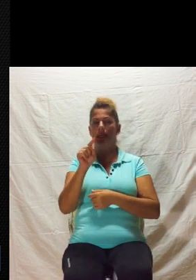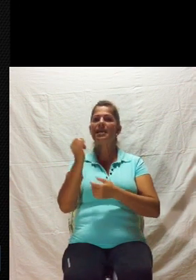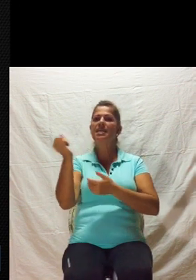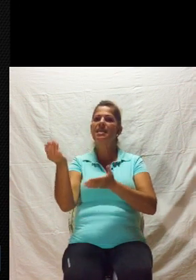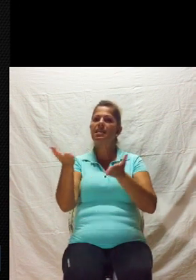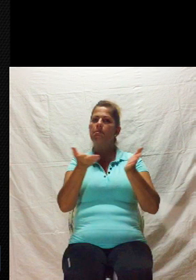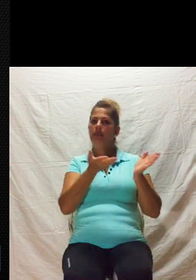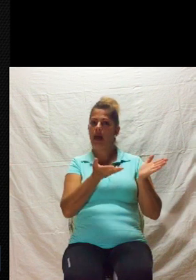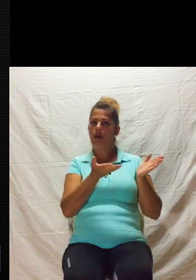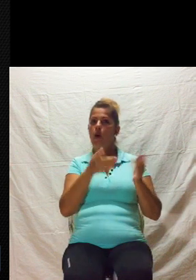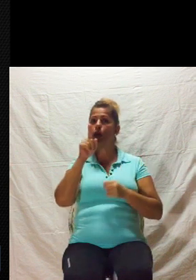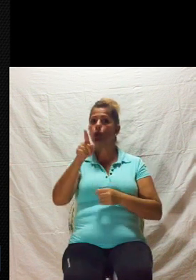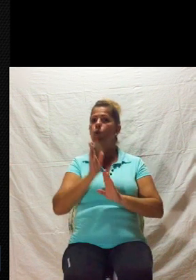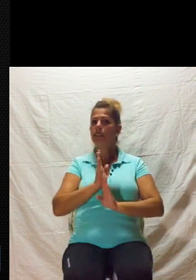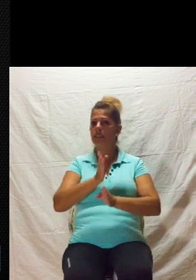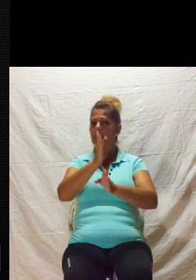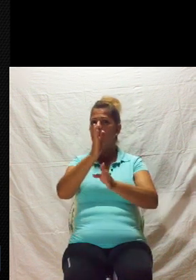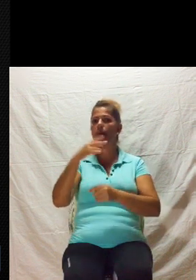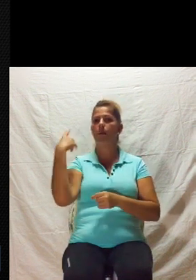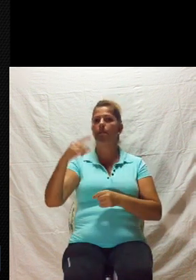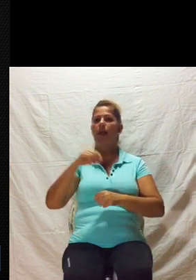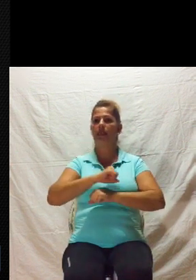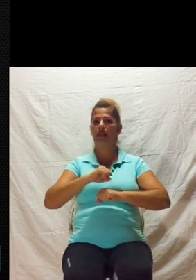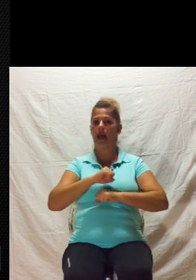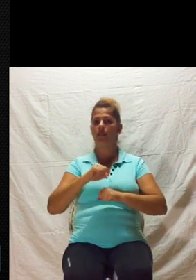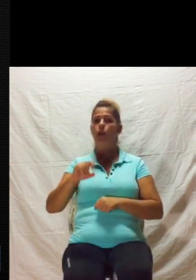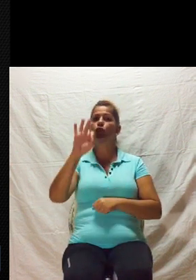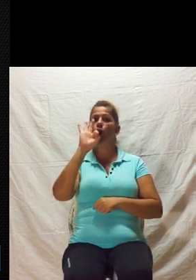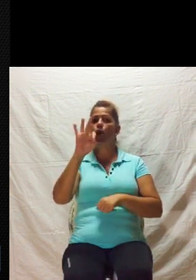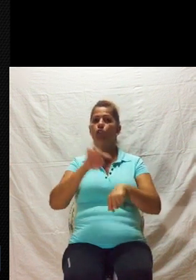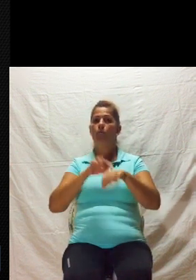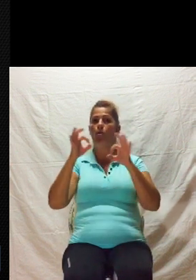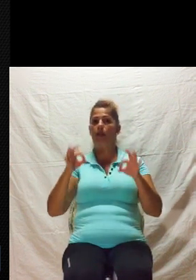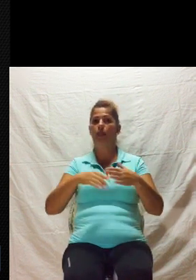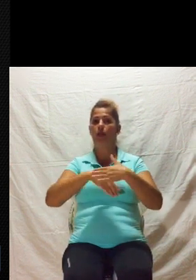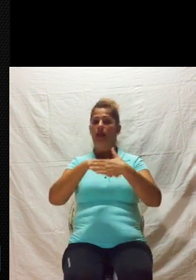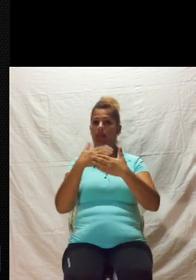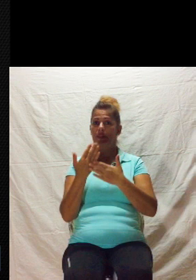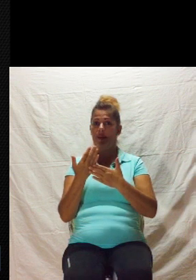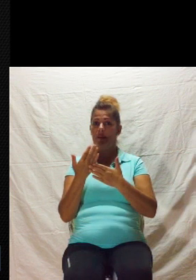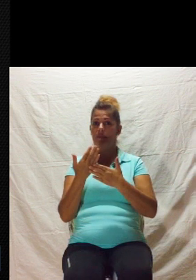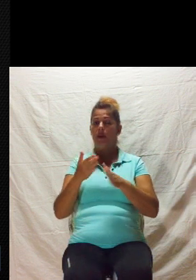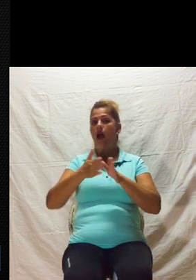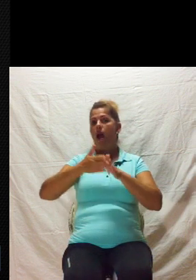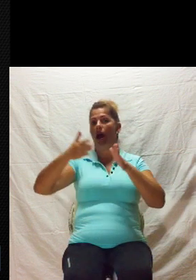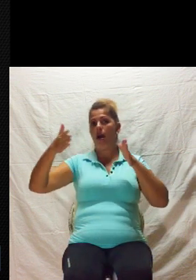Sugerencia. Te invitamos a que sigas practicando los 8 momentos del día.